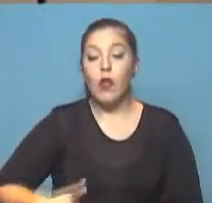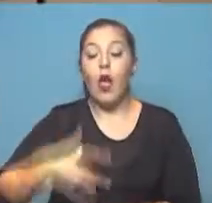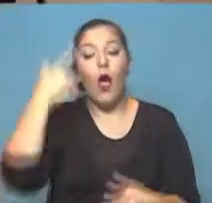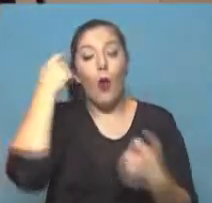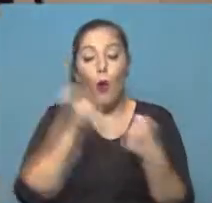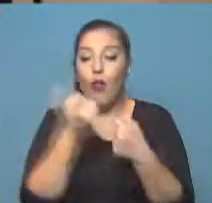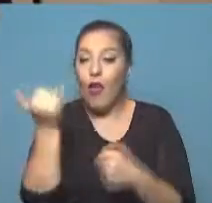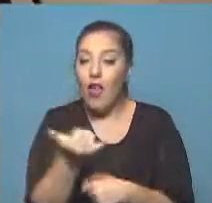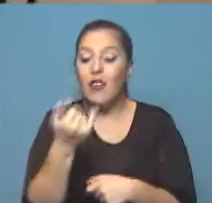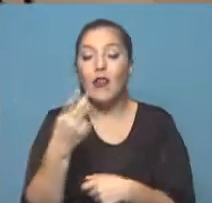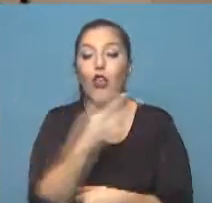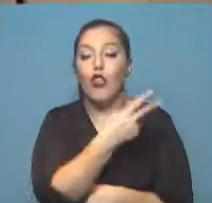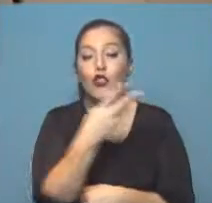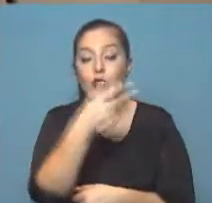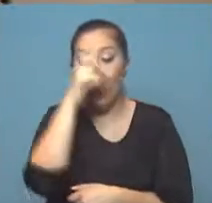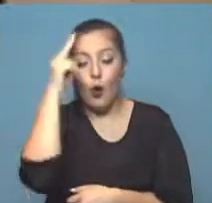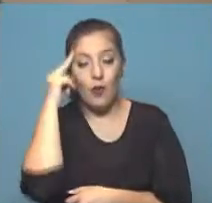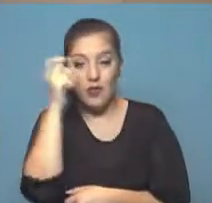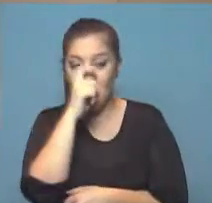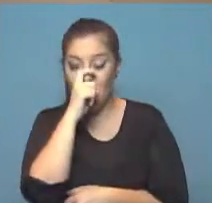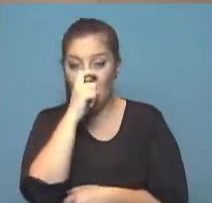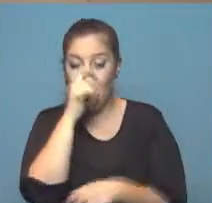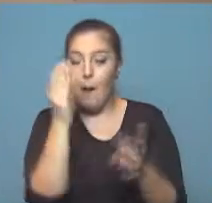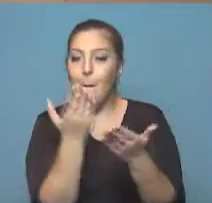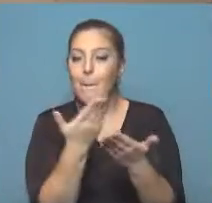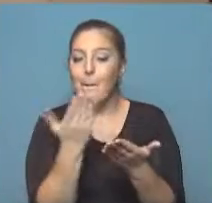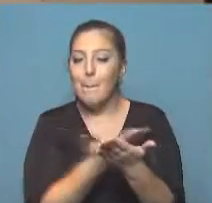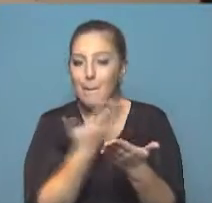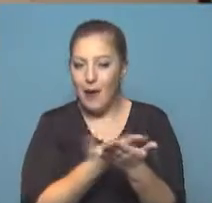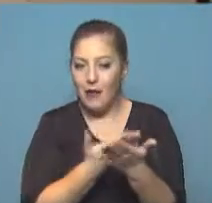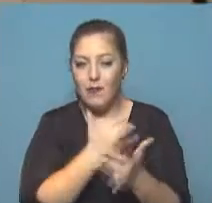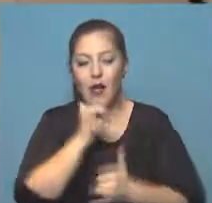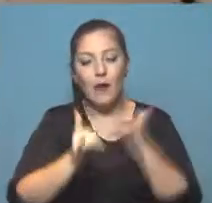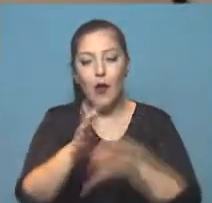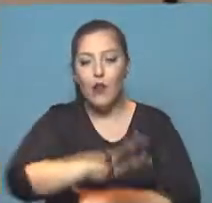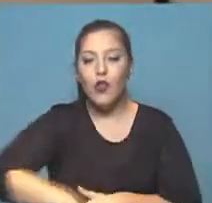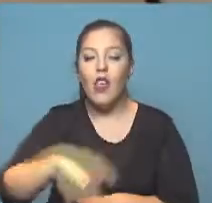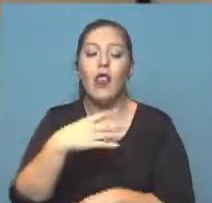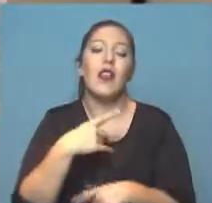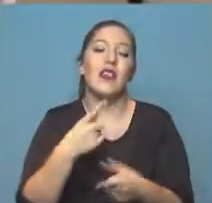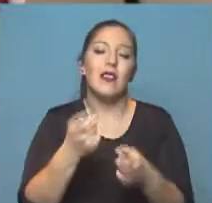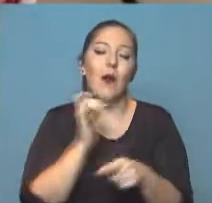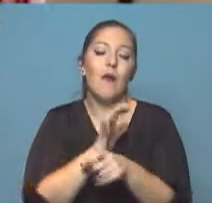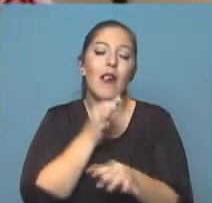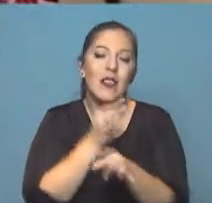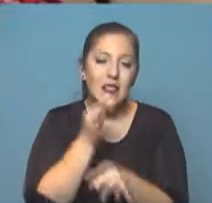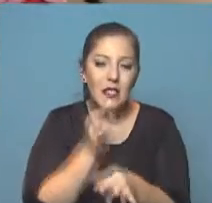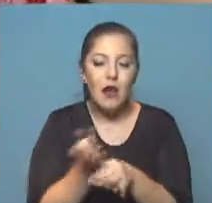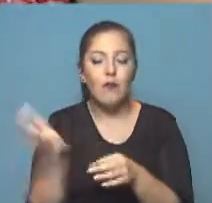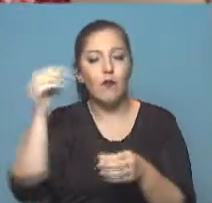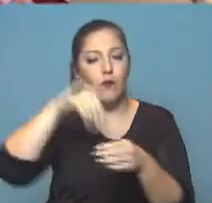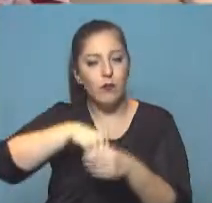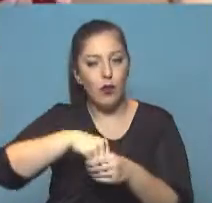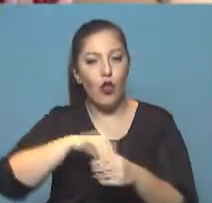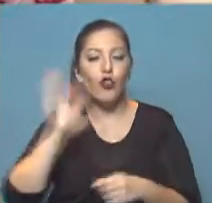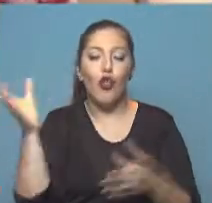tiene 297 páginas. Explicarlo a la ciudadanía hubiera exigido pedagogía, involucramiento de